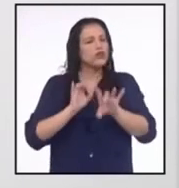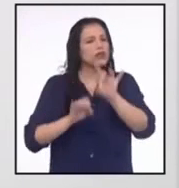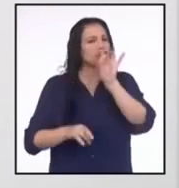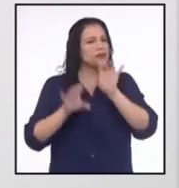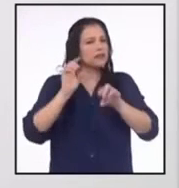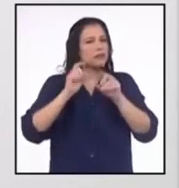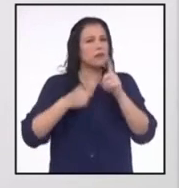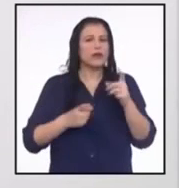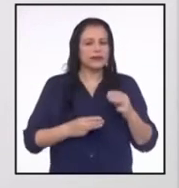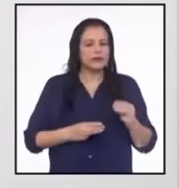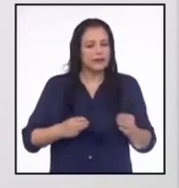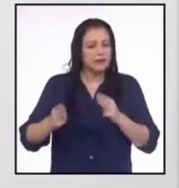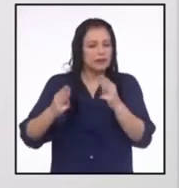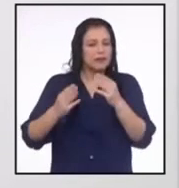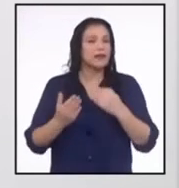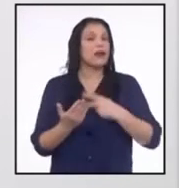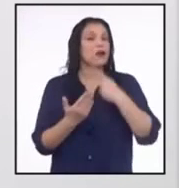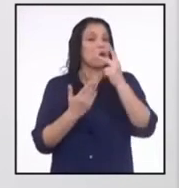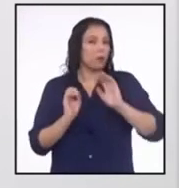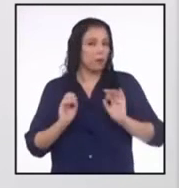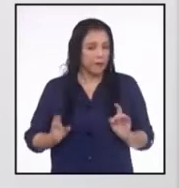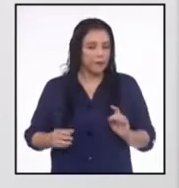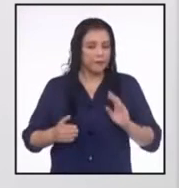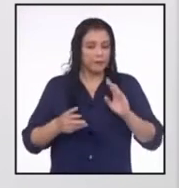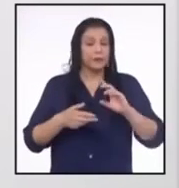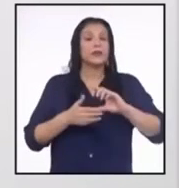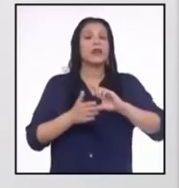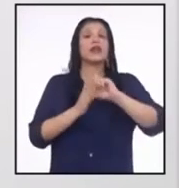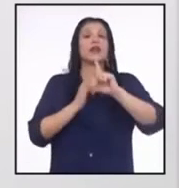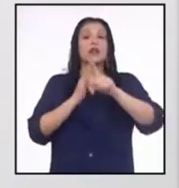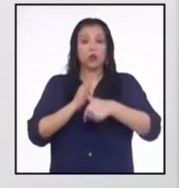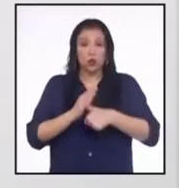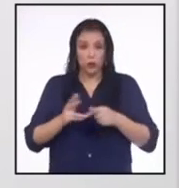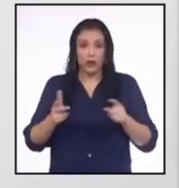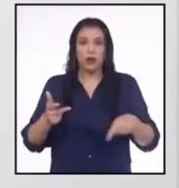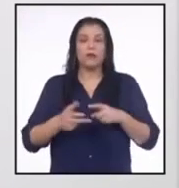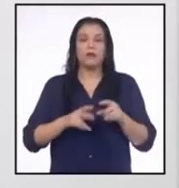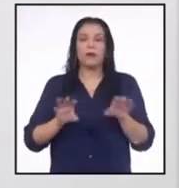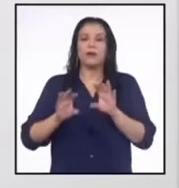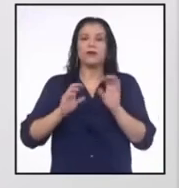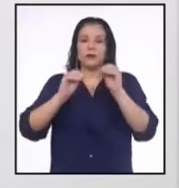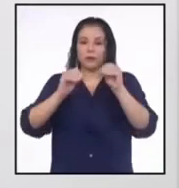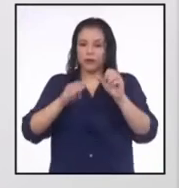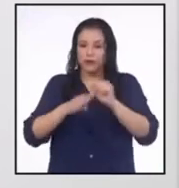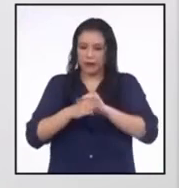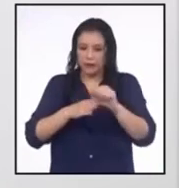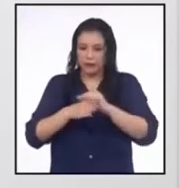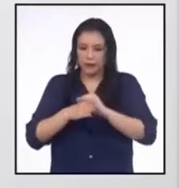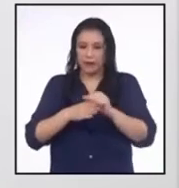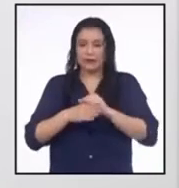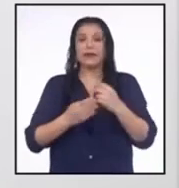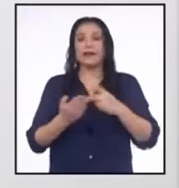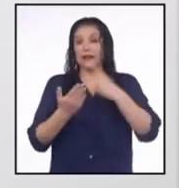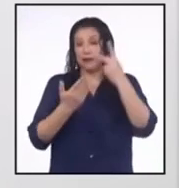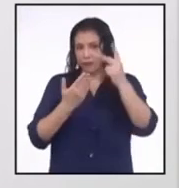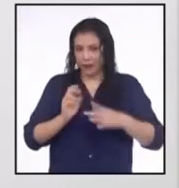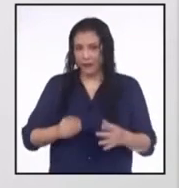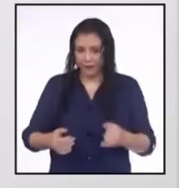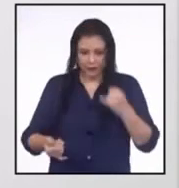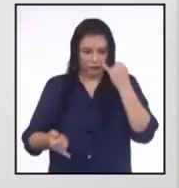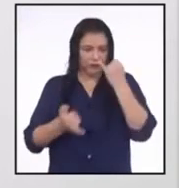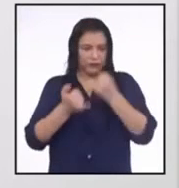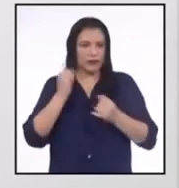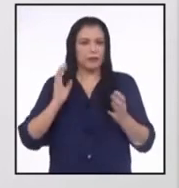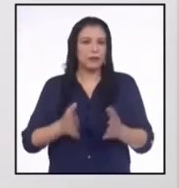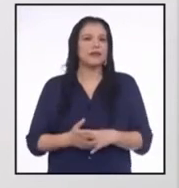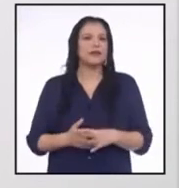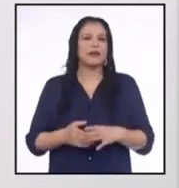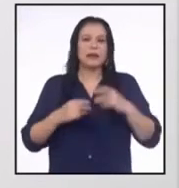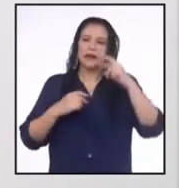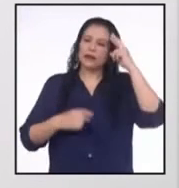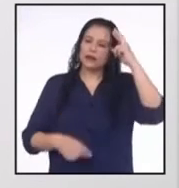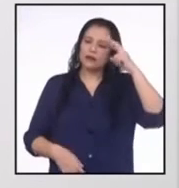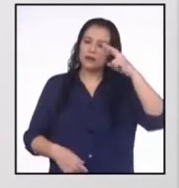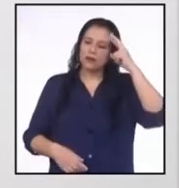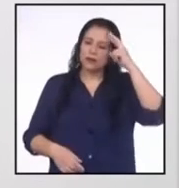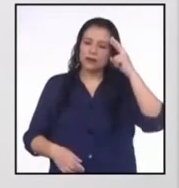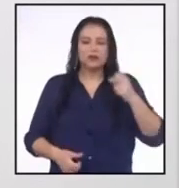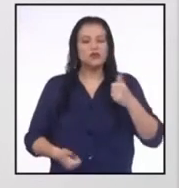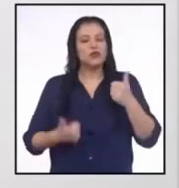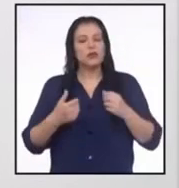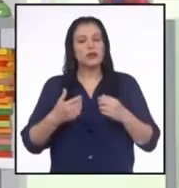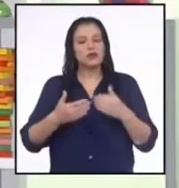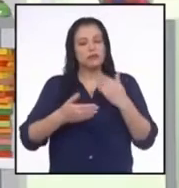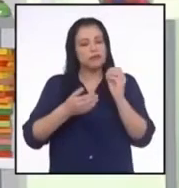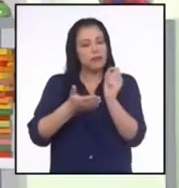seleccionaremos una estrategia o plan. Posteriormente, ejecutaremos la estrategia o plan. Finalmente, reflexionaremos sobre